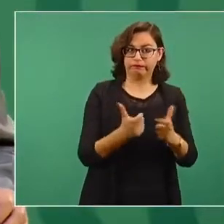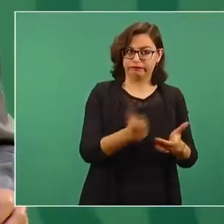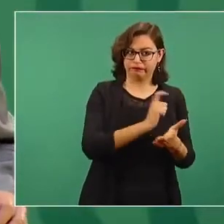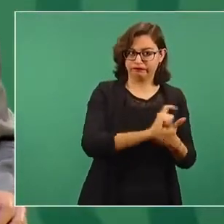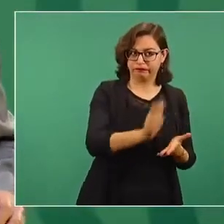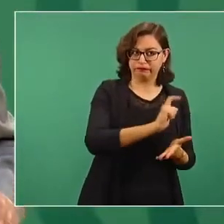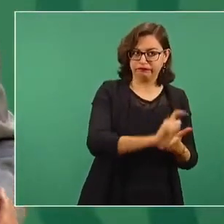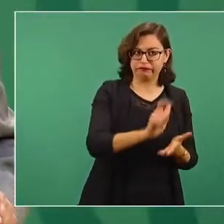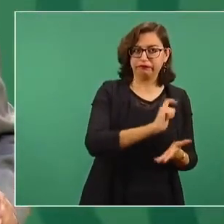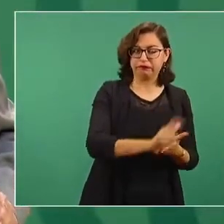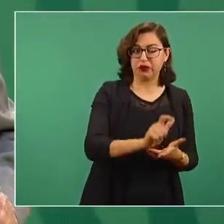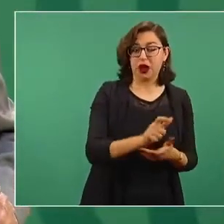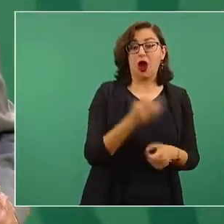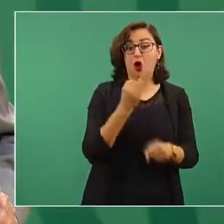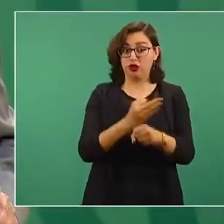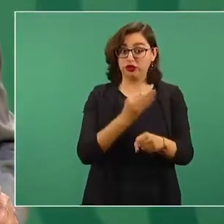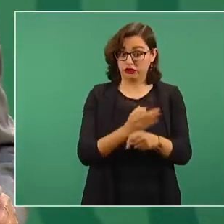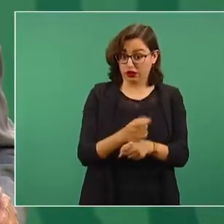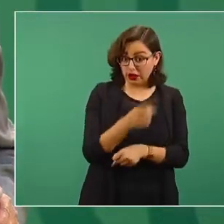medianos, pequeños y